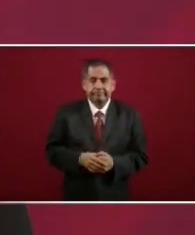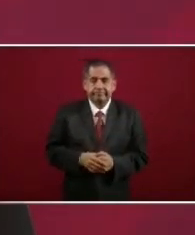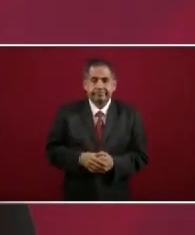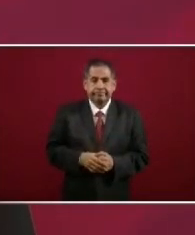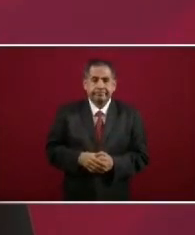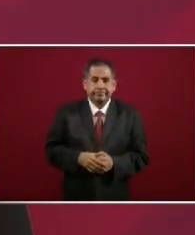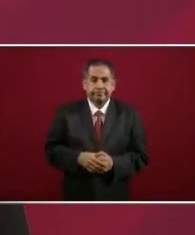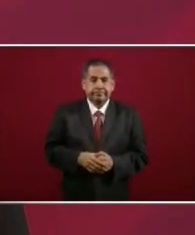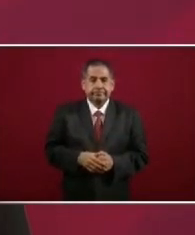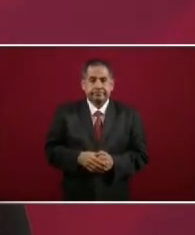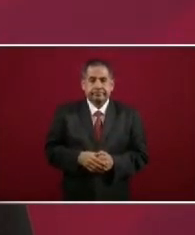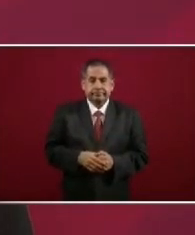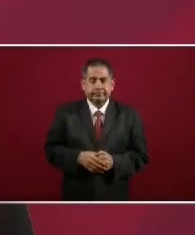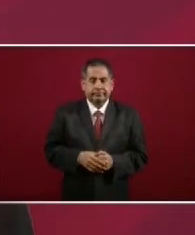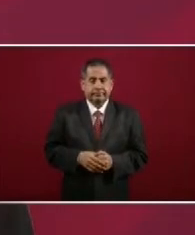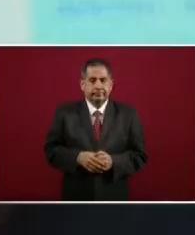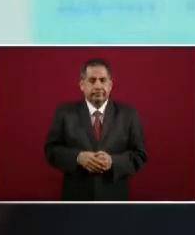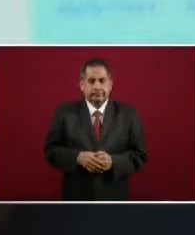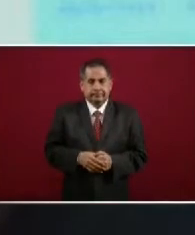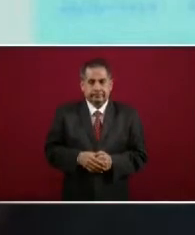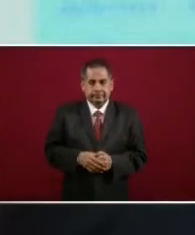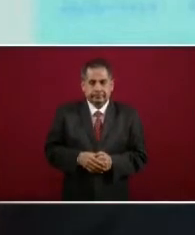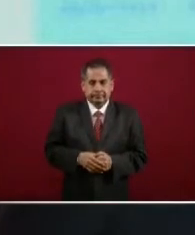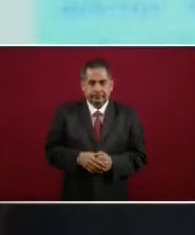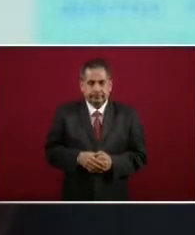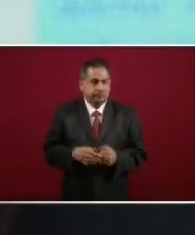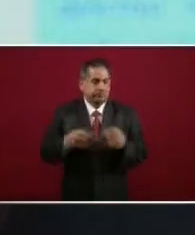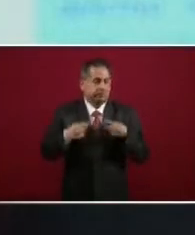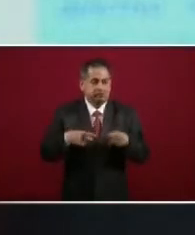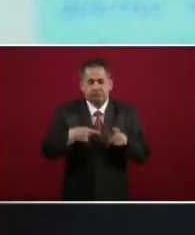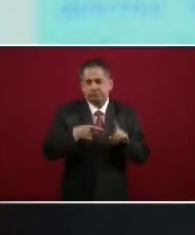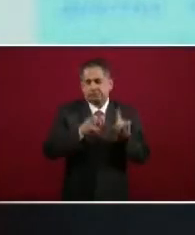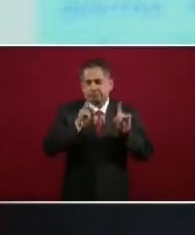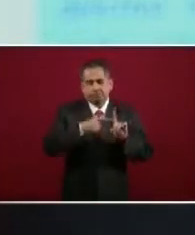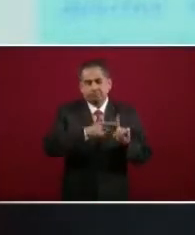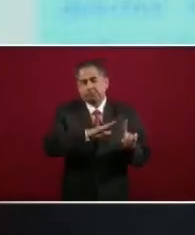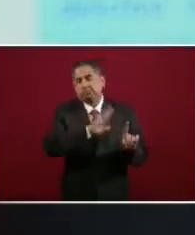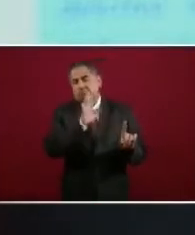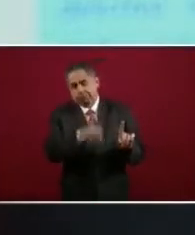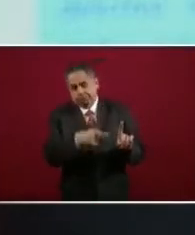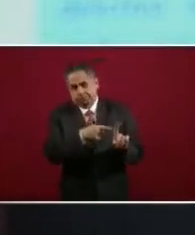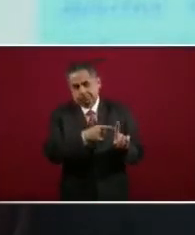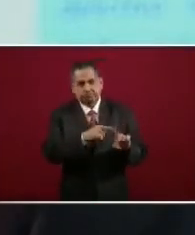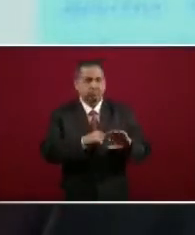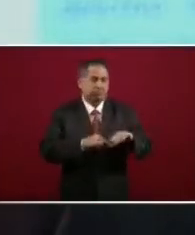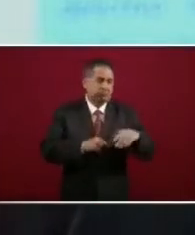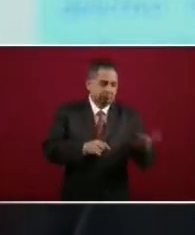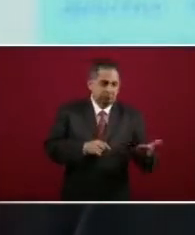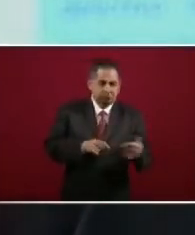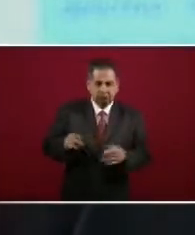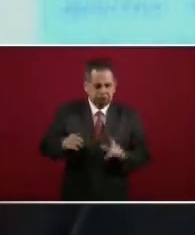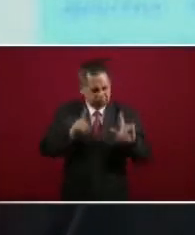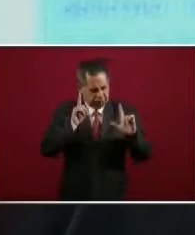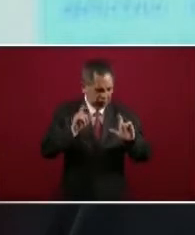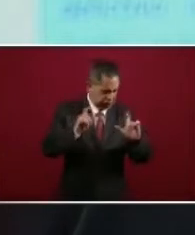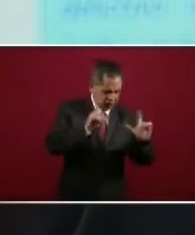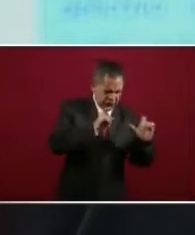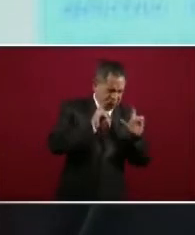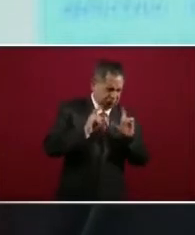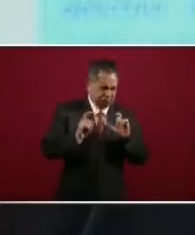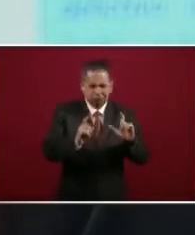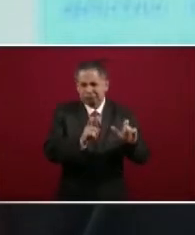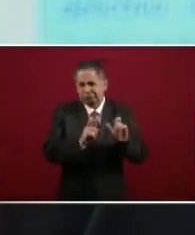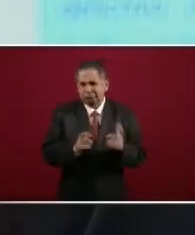temas penales relativos al combate a la corrupción, la ley de extinción de dominio, la creación del instituto para devolverle al pueblo lo